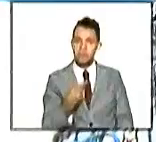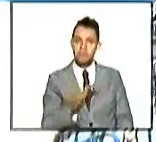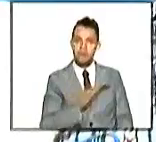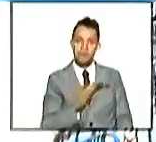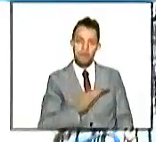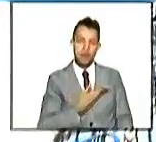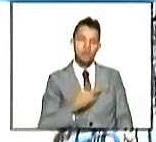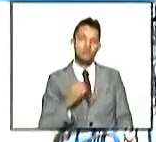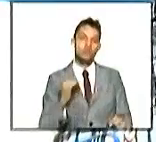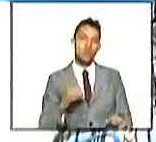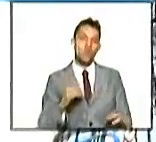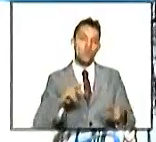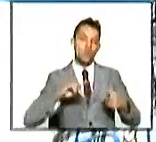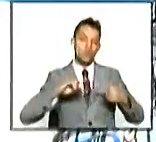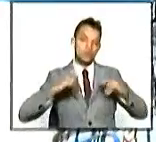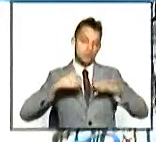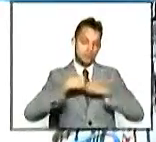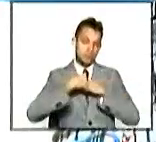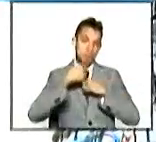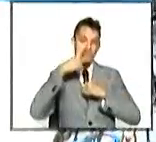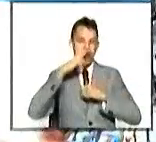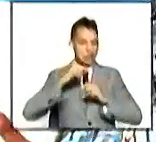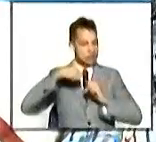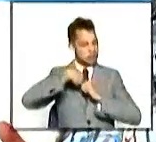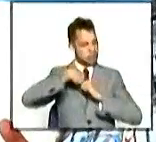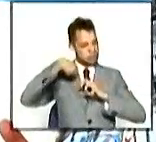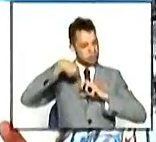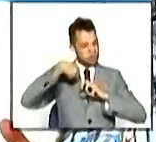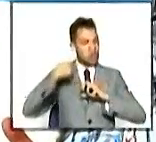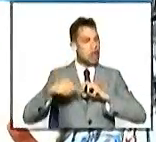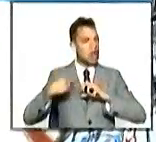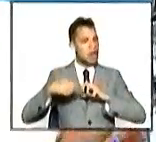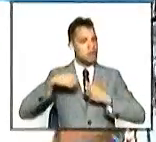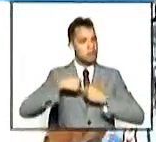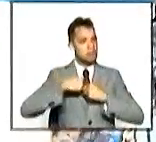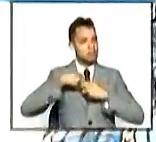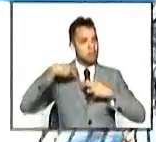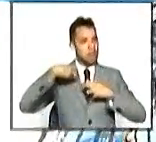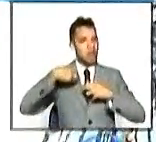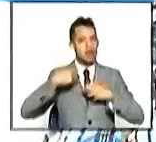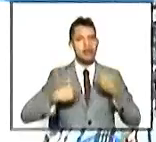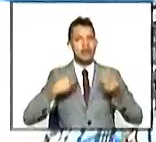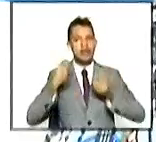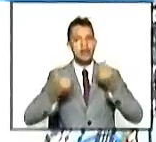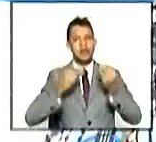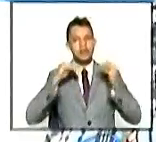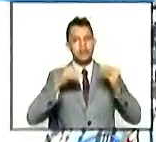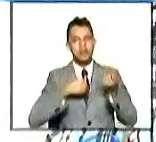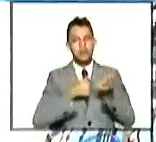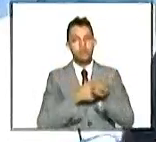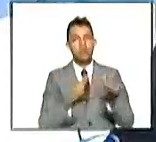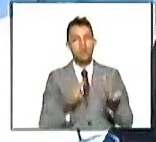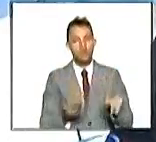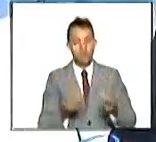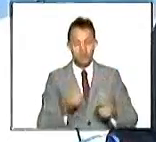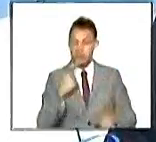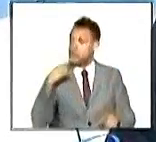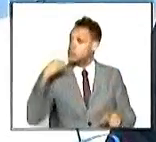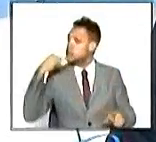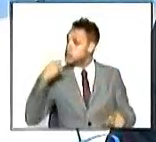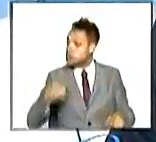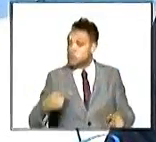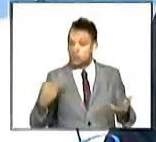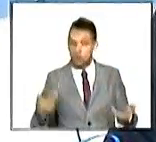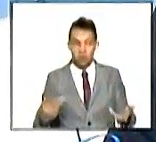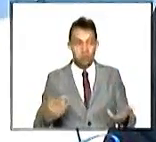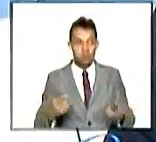articulaciones y le dijeron que era artritis. ¿Qué es la artritis y cómo se puede tratar? Mire, para uno decirle primero a una